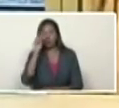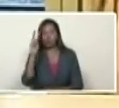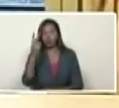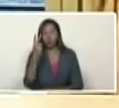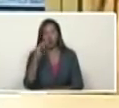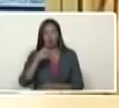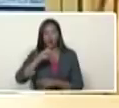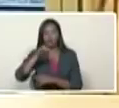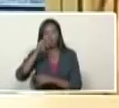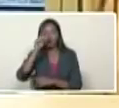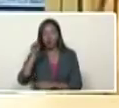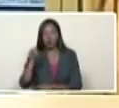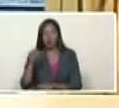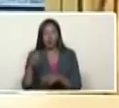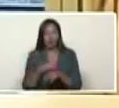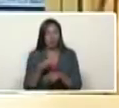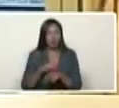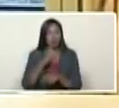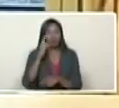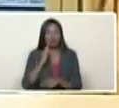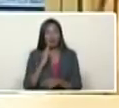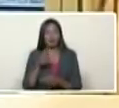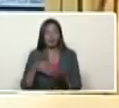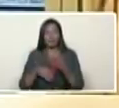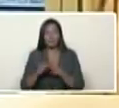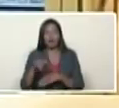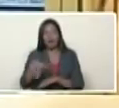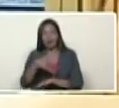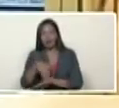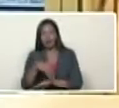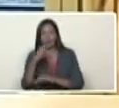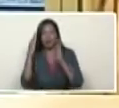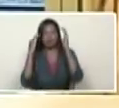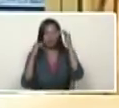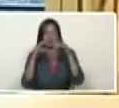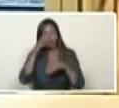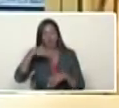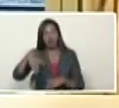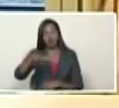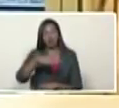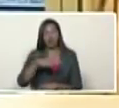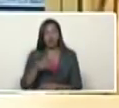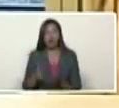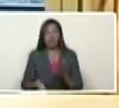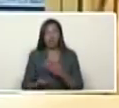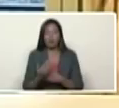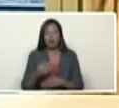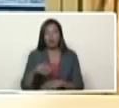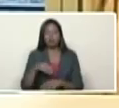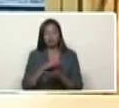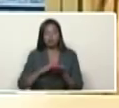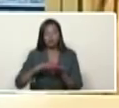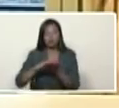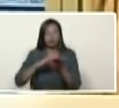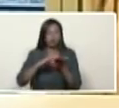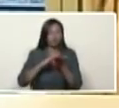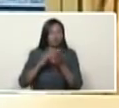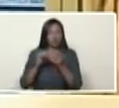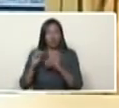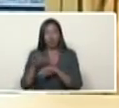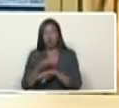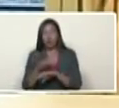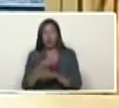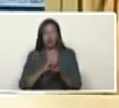Somos Venezuela y el gobierno bolivariano se va a la calle a atender al pueblo, a llevar soluciones. el gobierno de